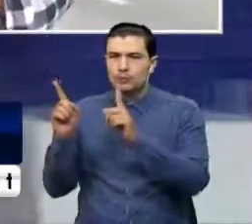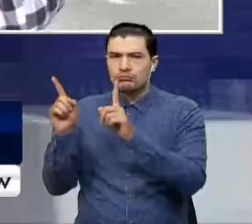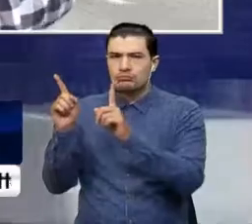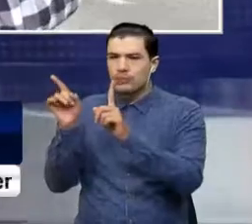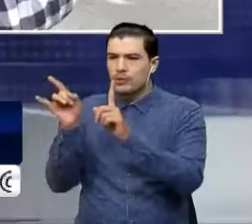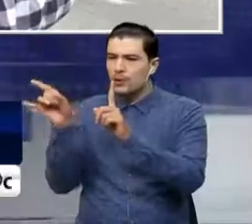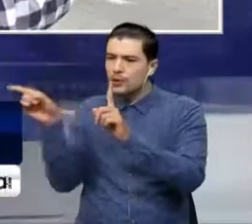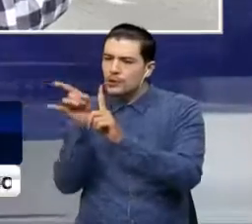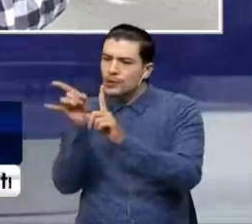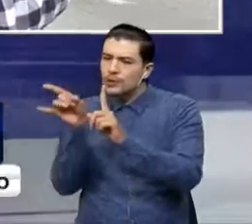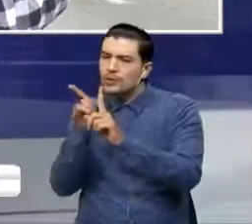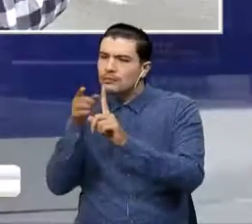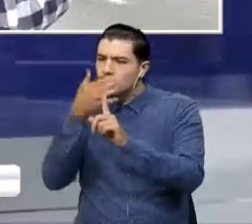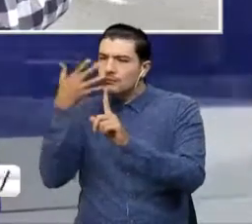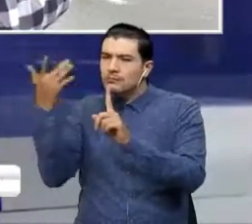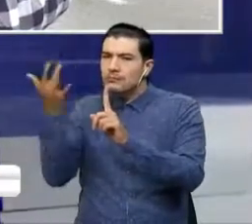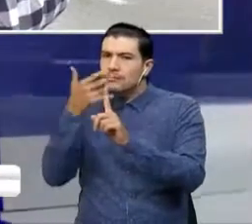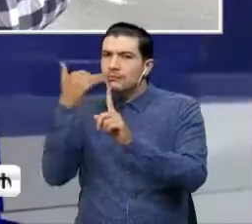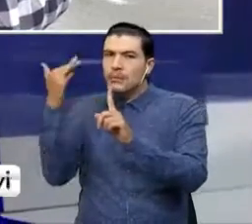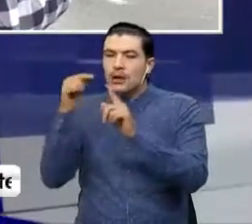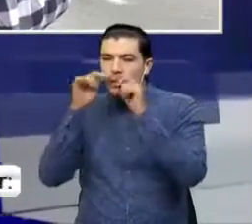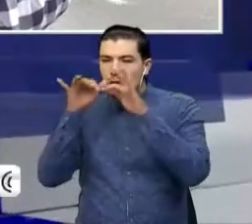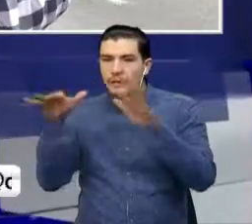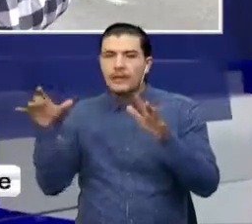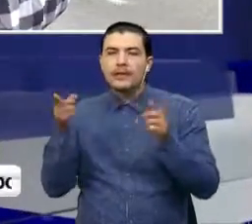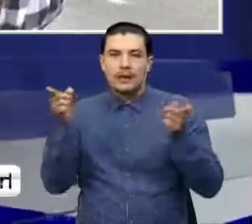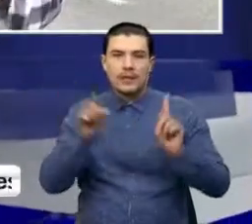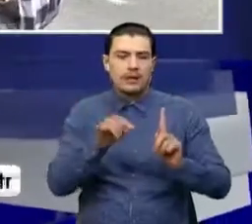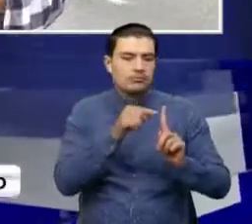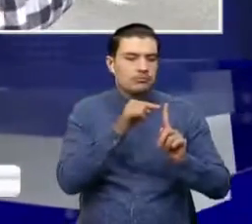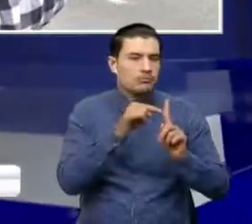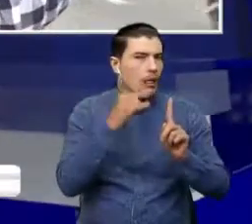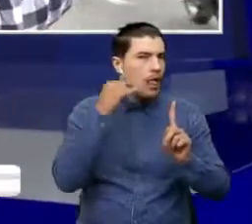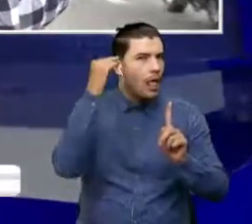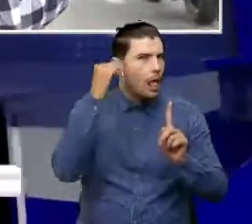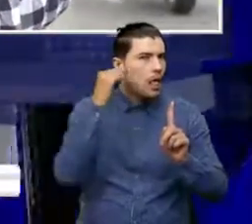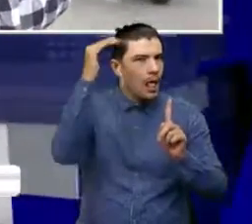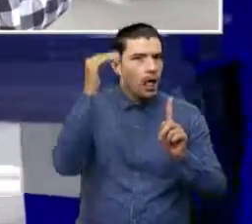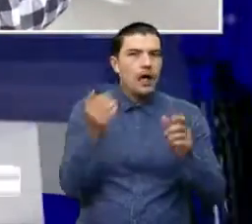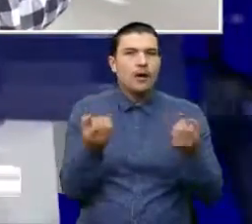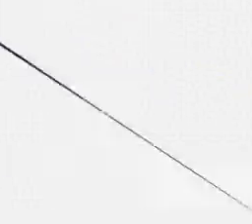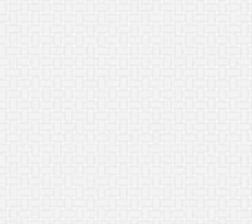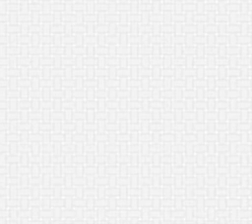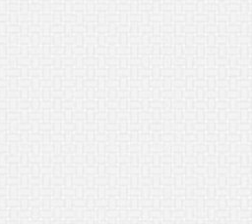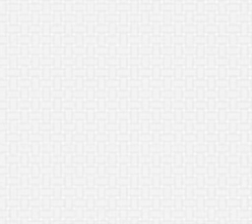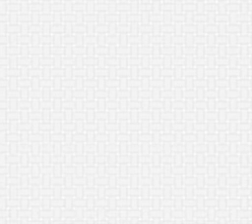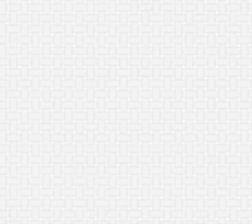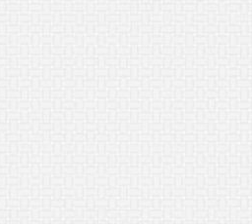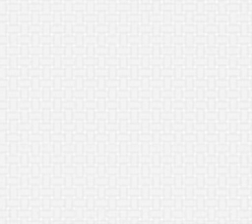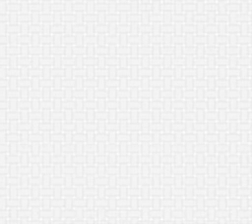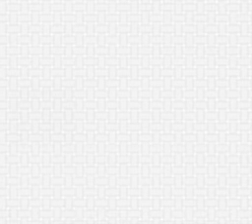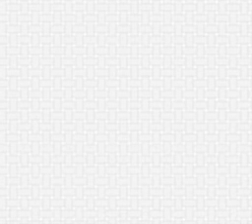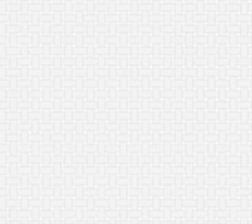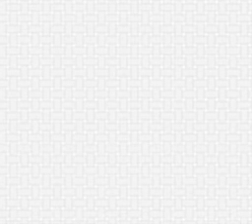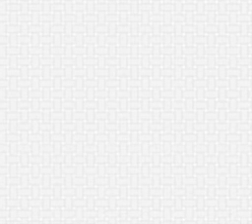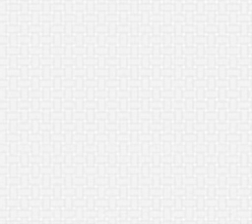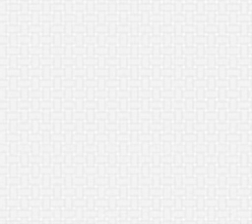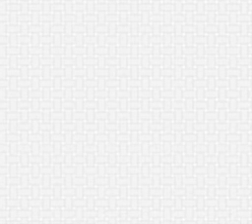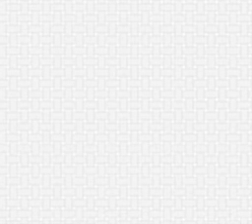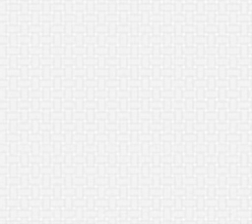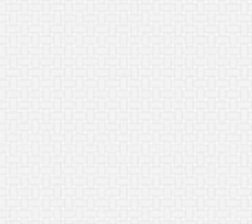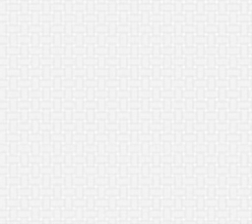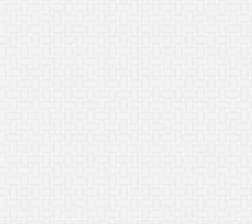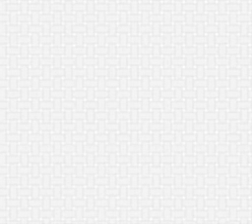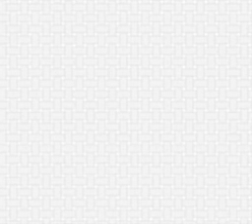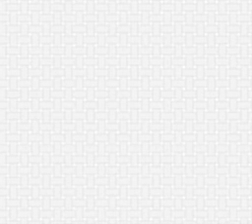ruido por el momento a compañeros es toda la información a despido desde el centro de la ciudad continúen con más de oriente noticias feliz al gran maestro tocón